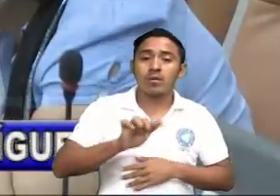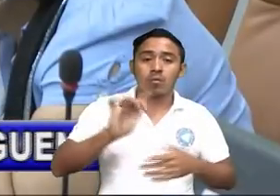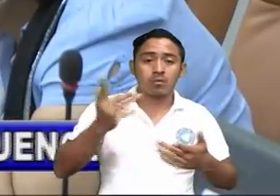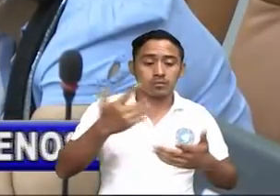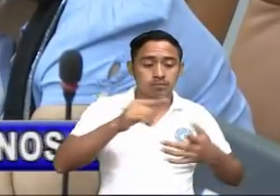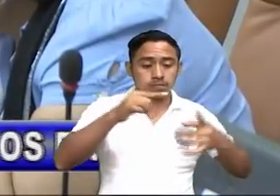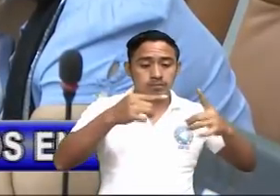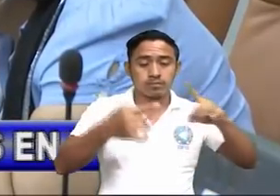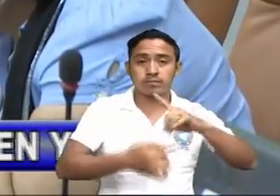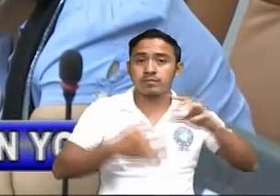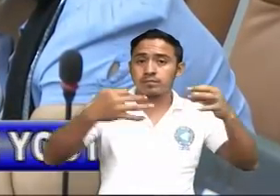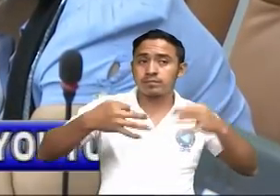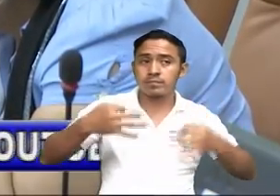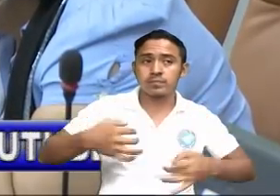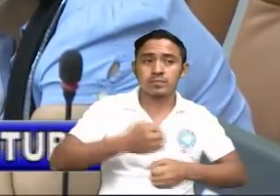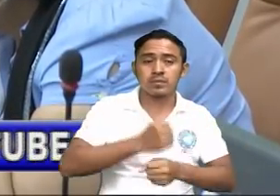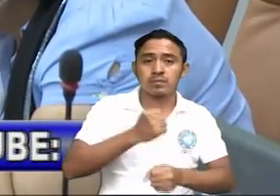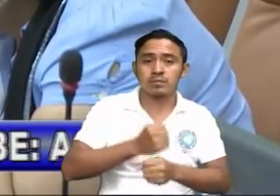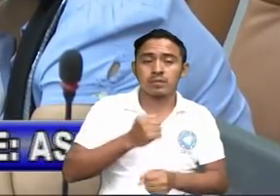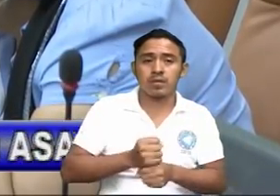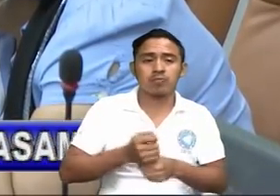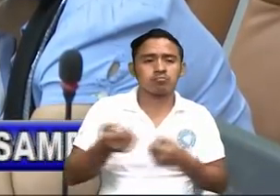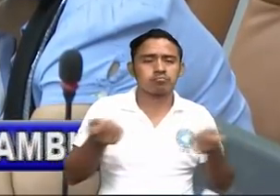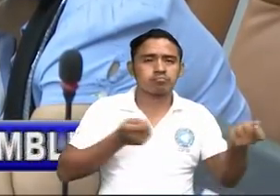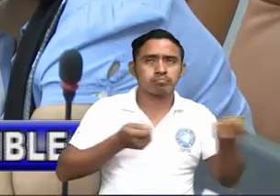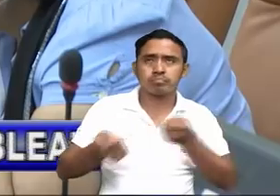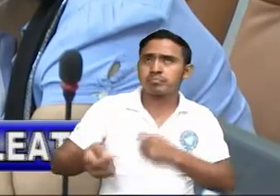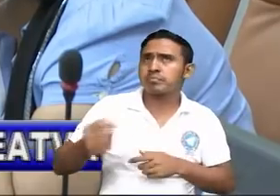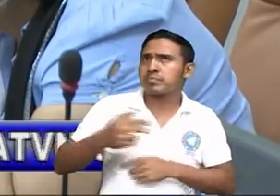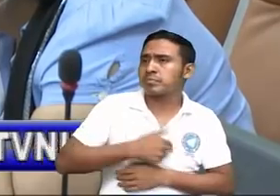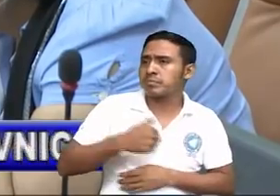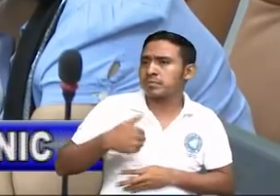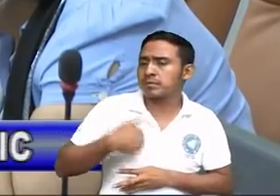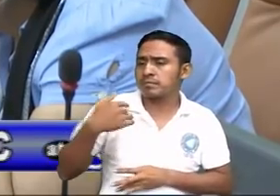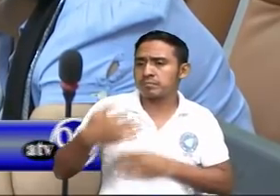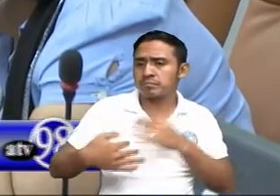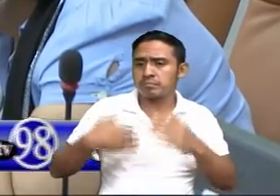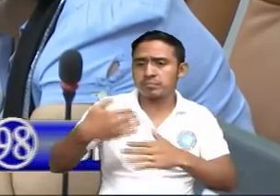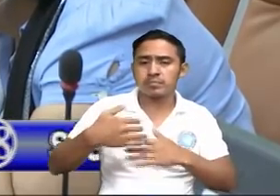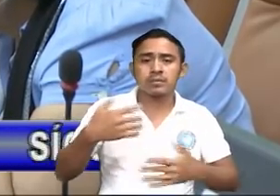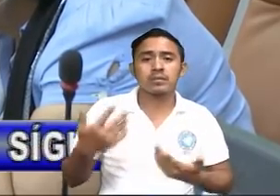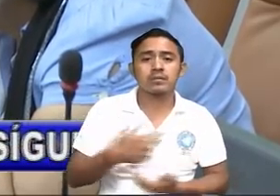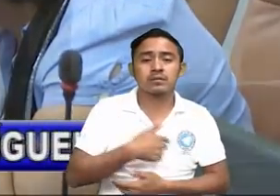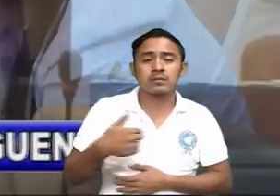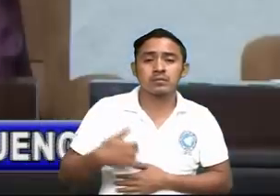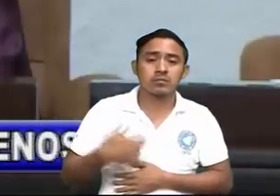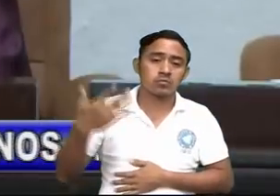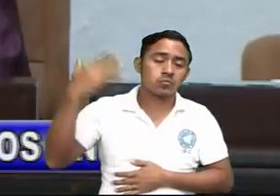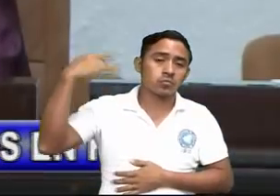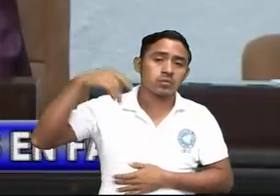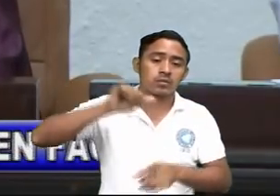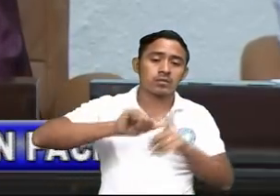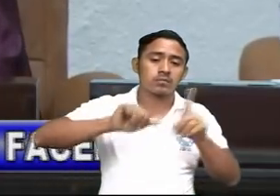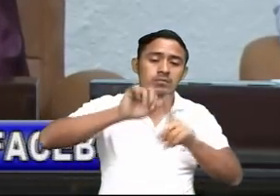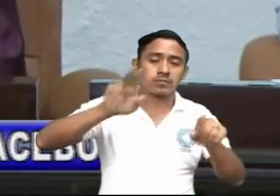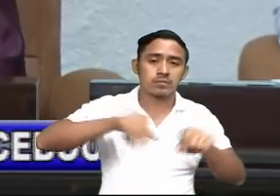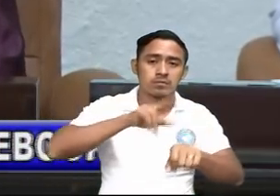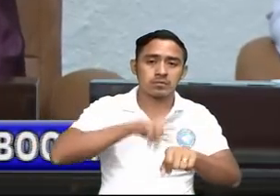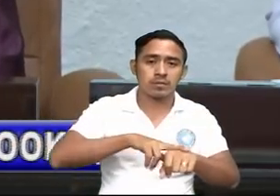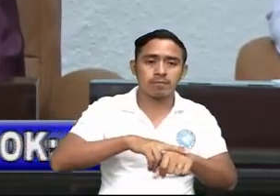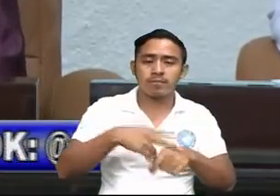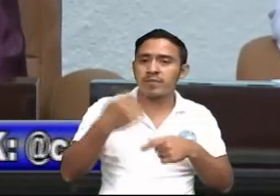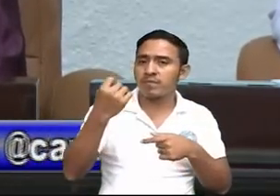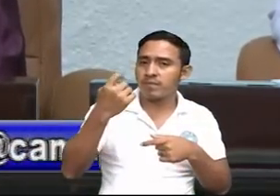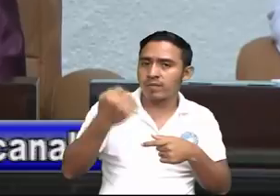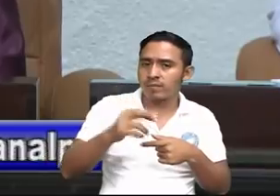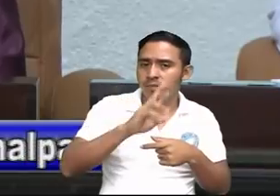se formalizan las actividades administrativas que se han realizado de forma operativa desde la creación del legislativo nicaragüense y que no estaban